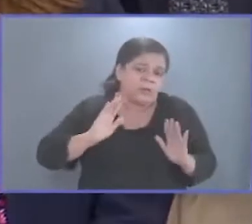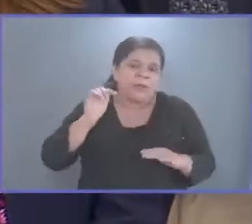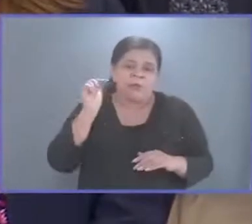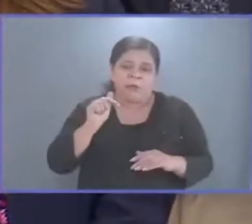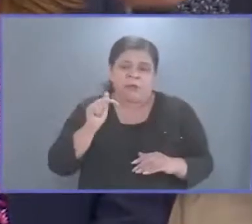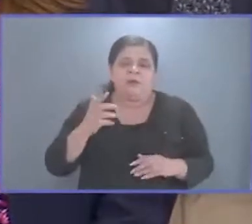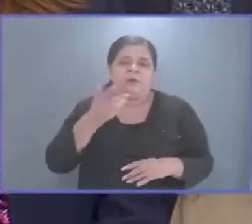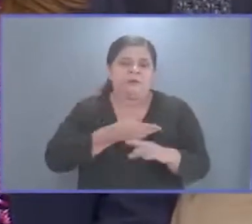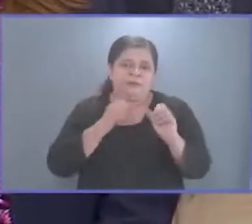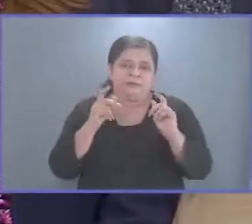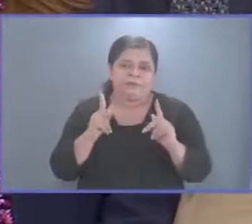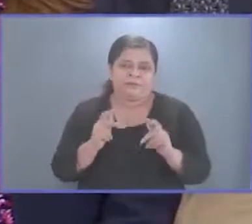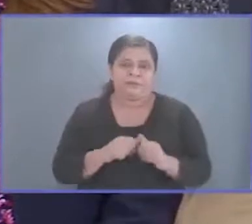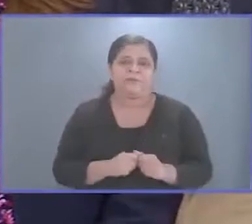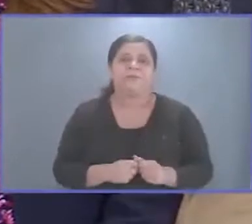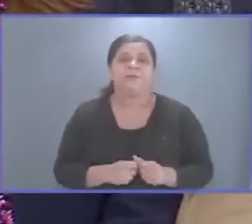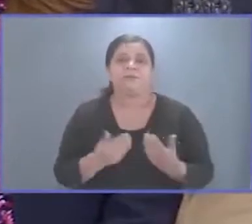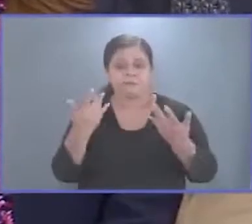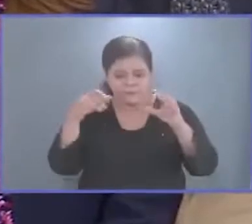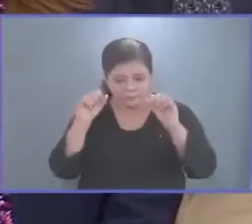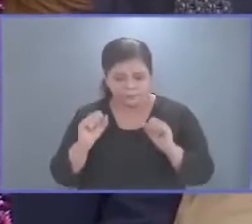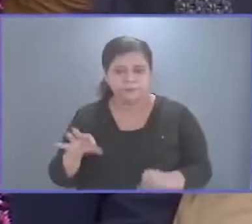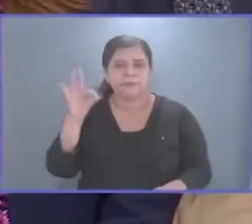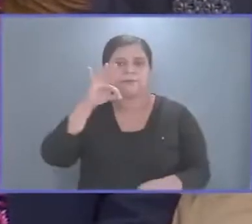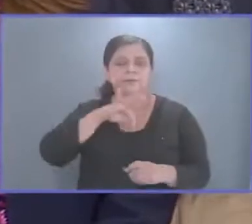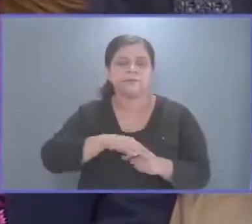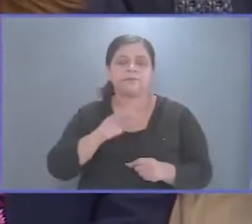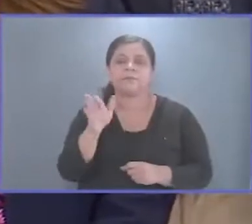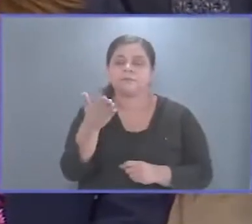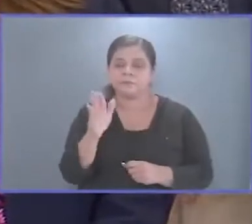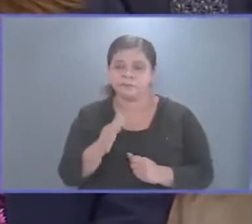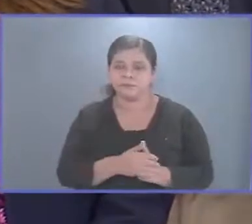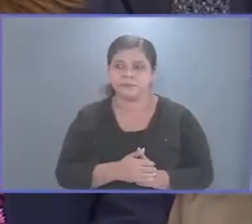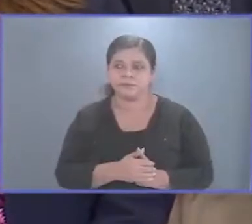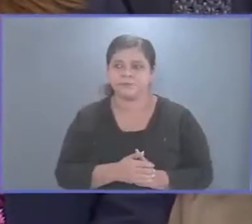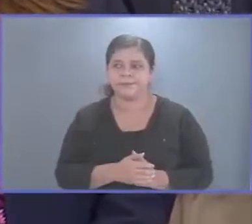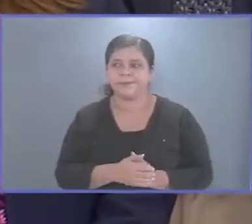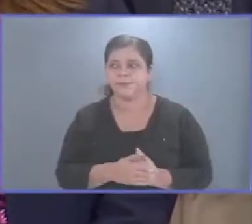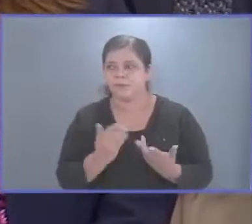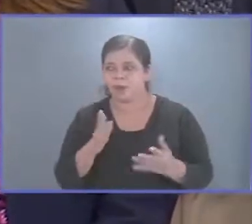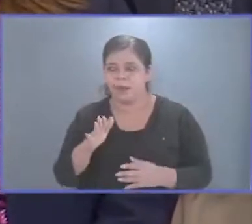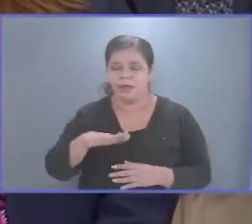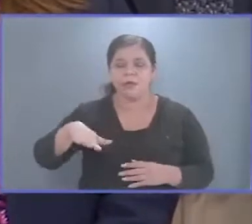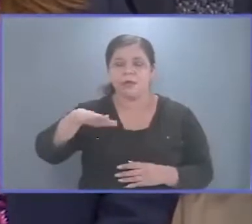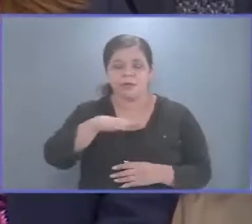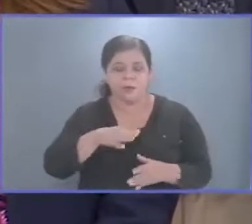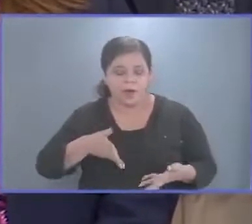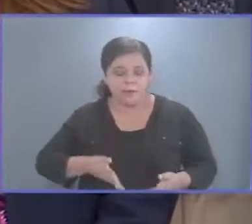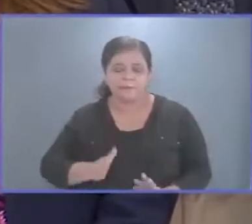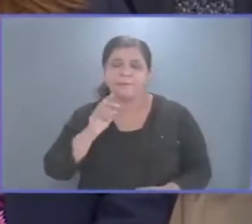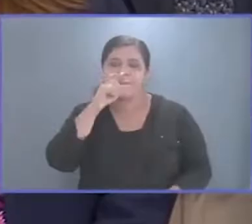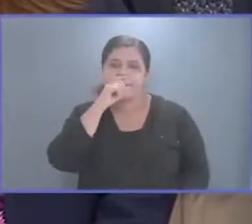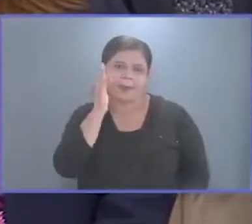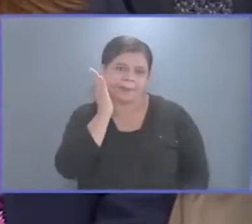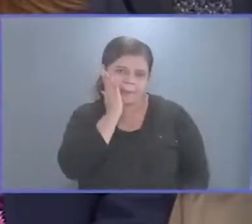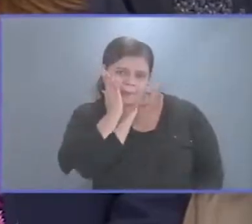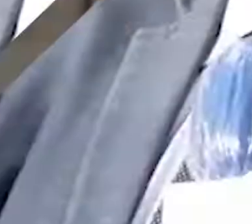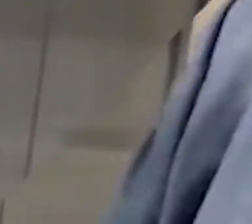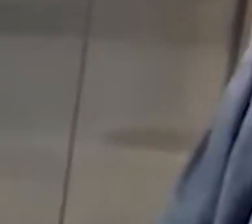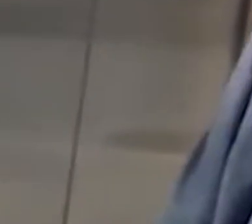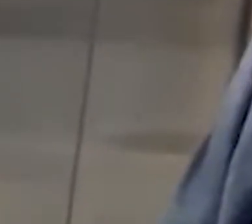ha abierto la posibilidad de que puedan votar utilizando el lugar de nacimiento de su padre o de su